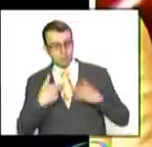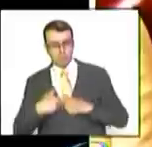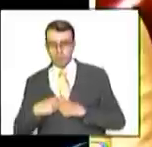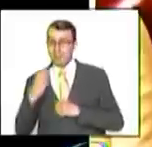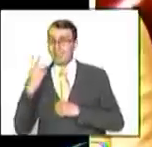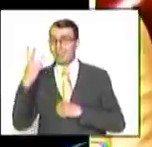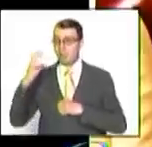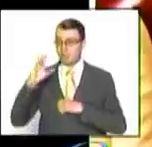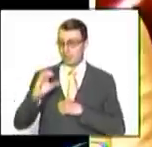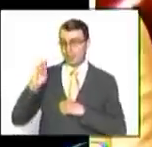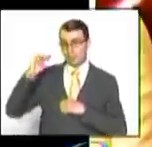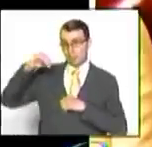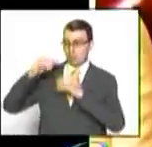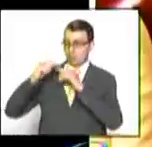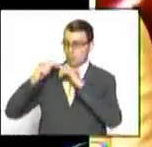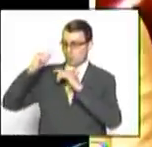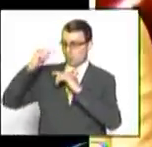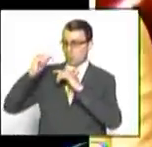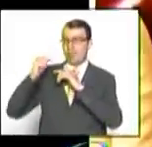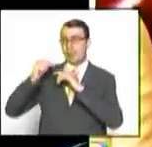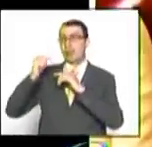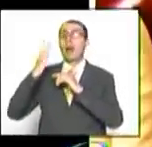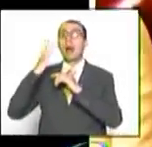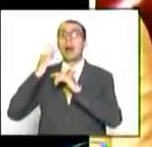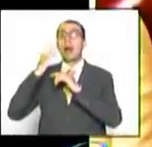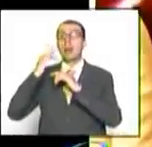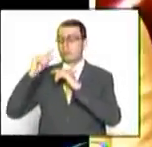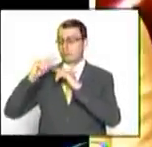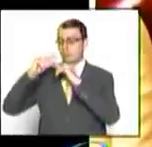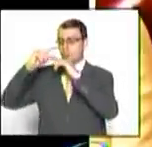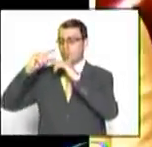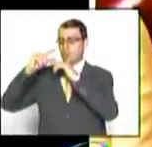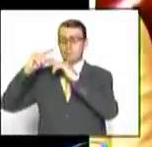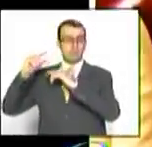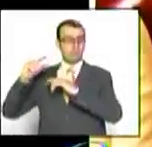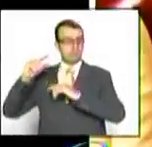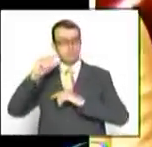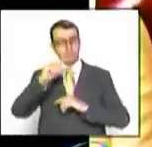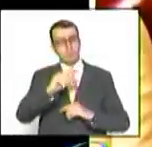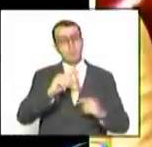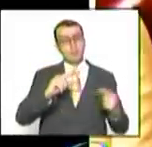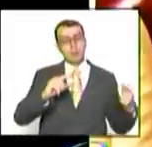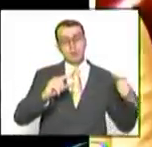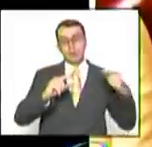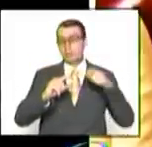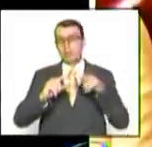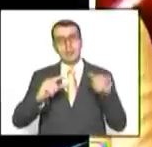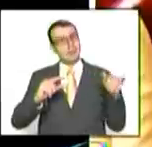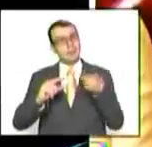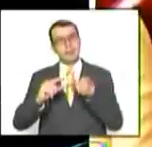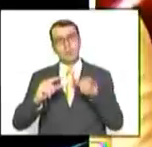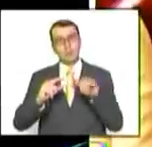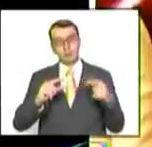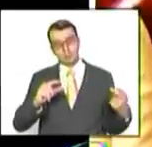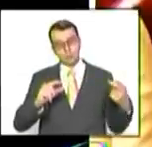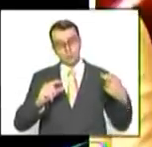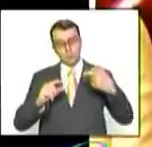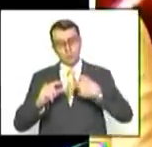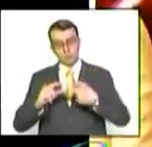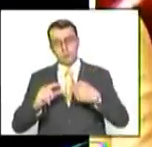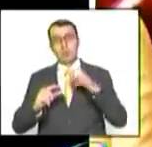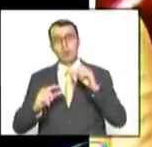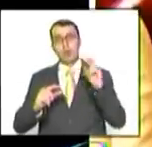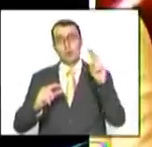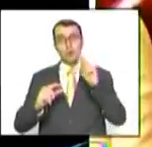rico en plaquetas, ahí el plasma está solo. ¿Nosotros qué hacemos? Le agregamos la misma cantidad de ozono en